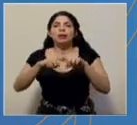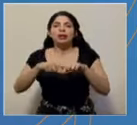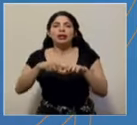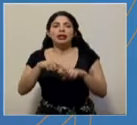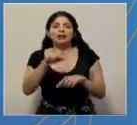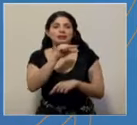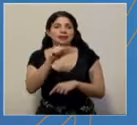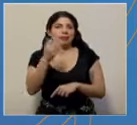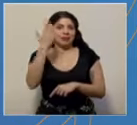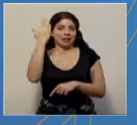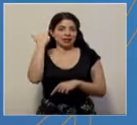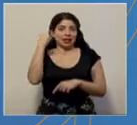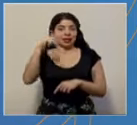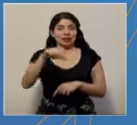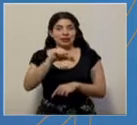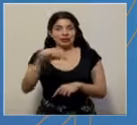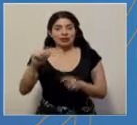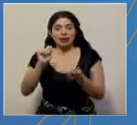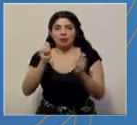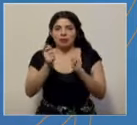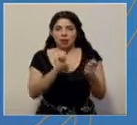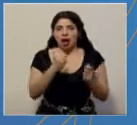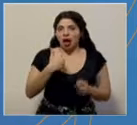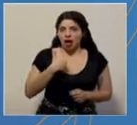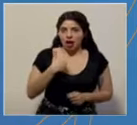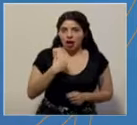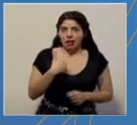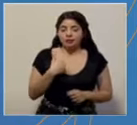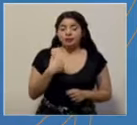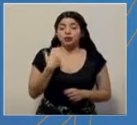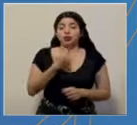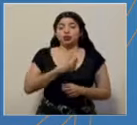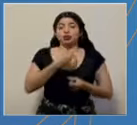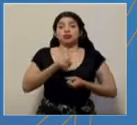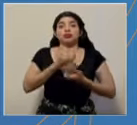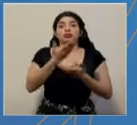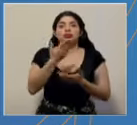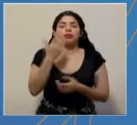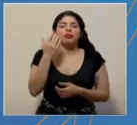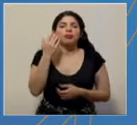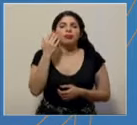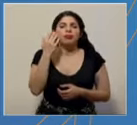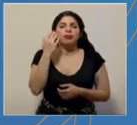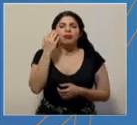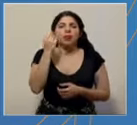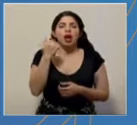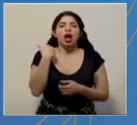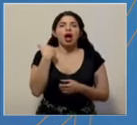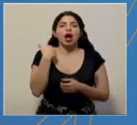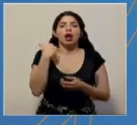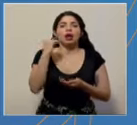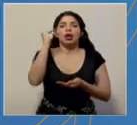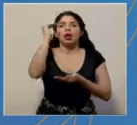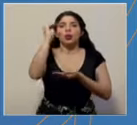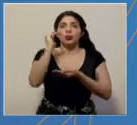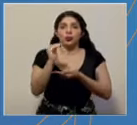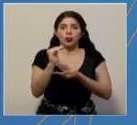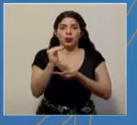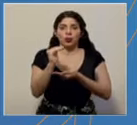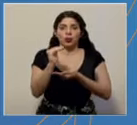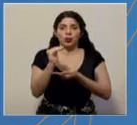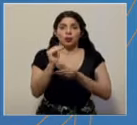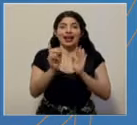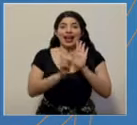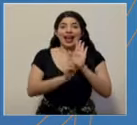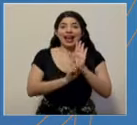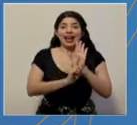a la semana anterior y hemos de manifestar que se da una disminución o se bajan